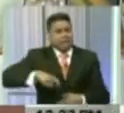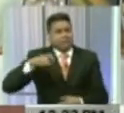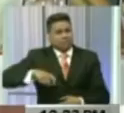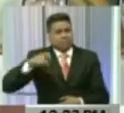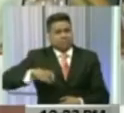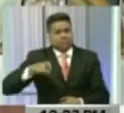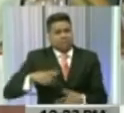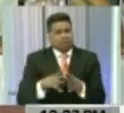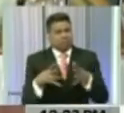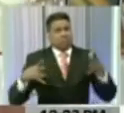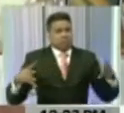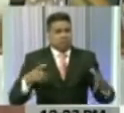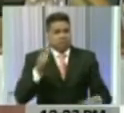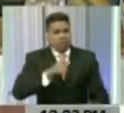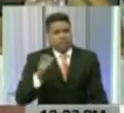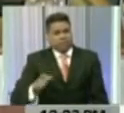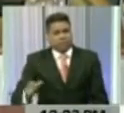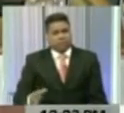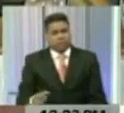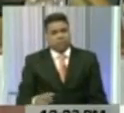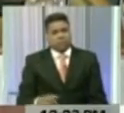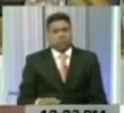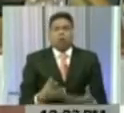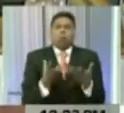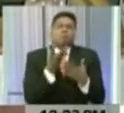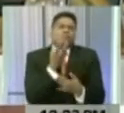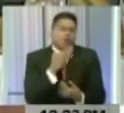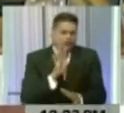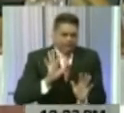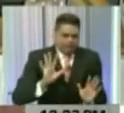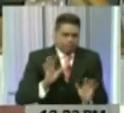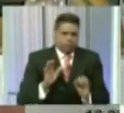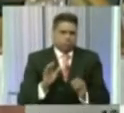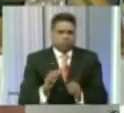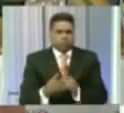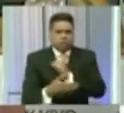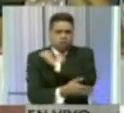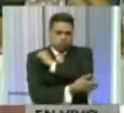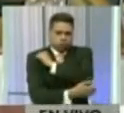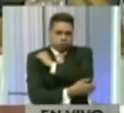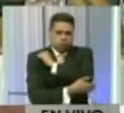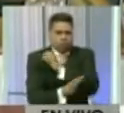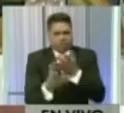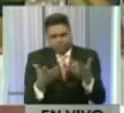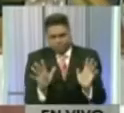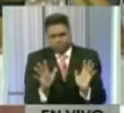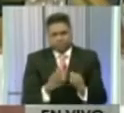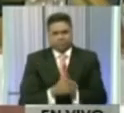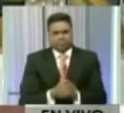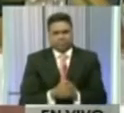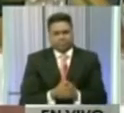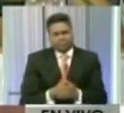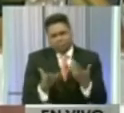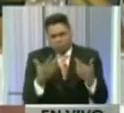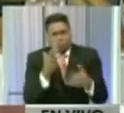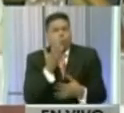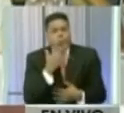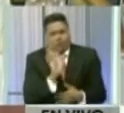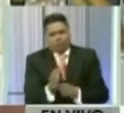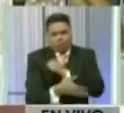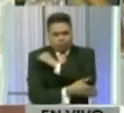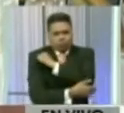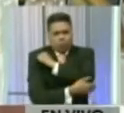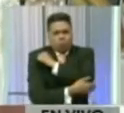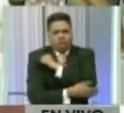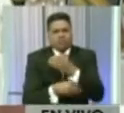gente. Si tú traes toallas y hay toallas ordinarias de todos los días y hay las llamadas toallas sanitarias